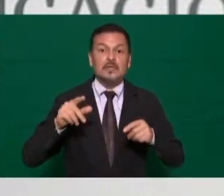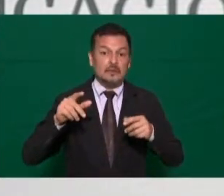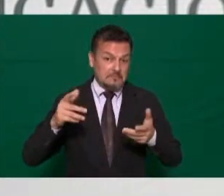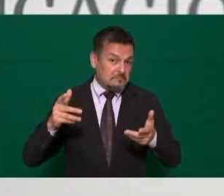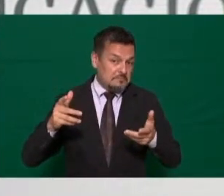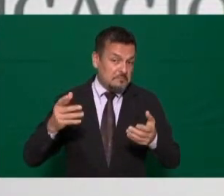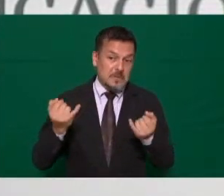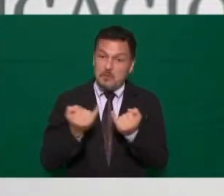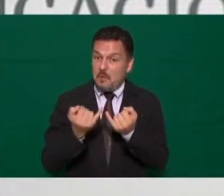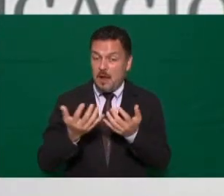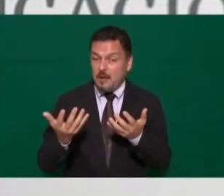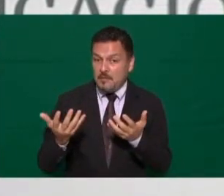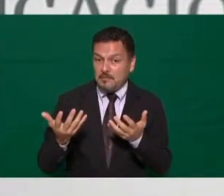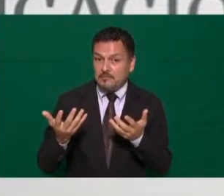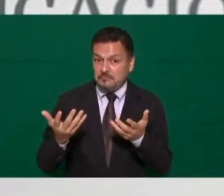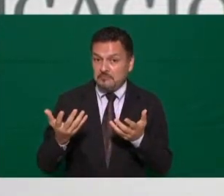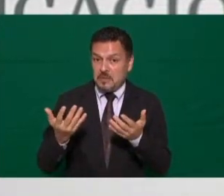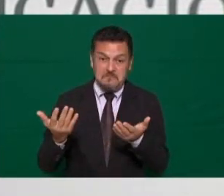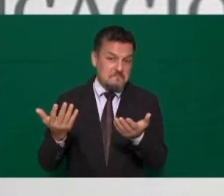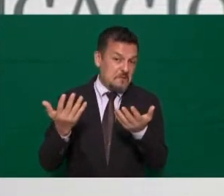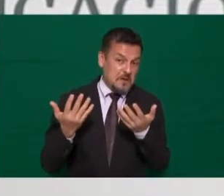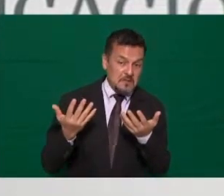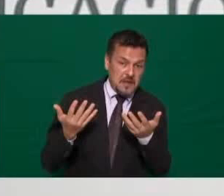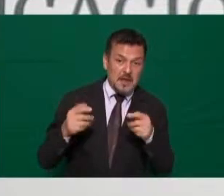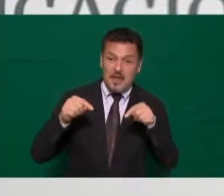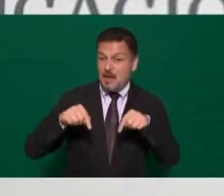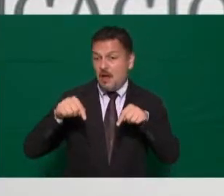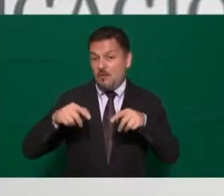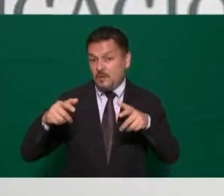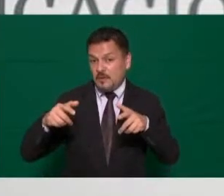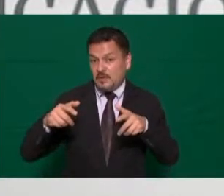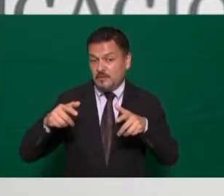Podemos enfrentar, como está sucediendo,